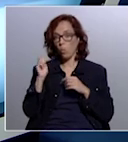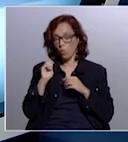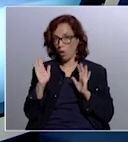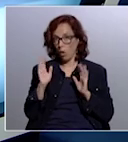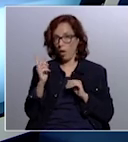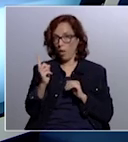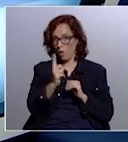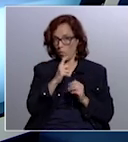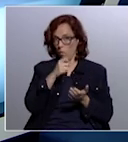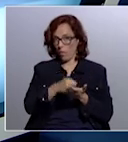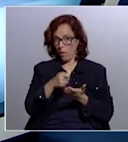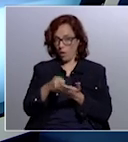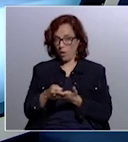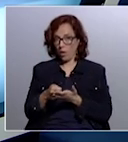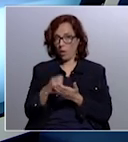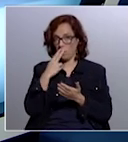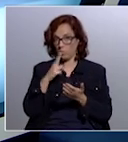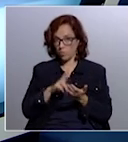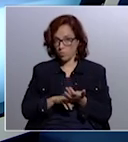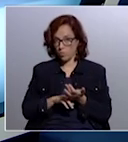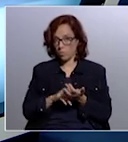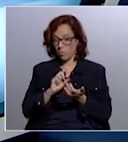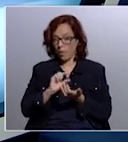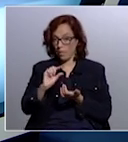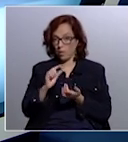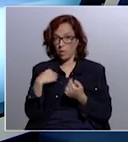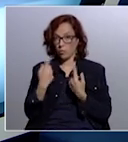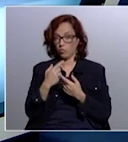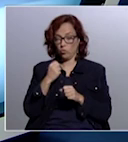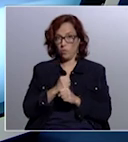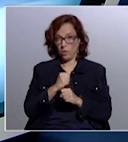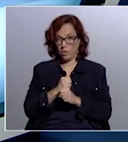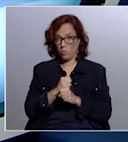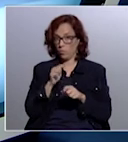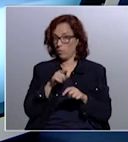paga con sus contribuciones a que nosotros trabajemos